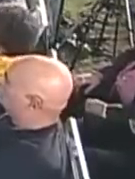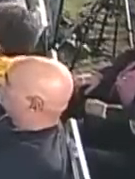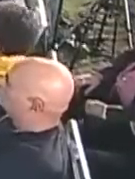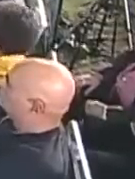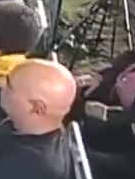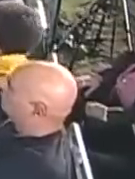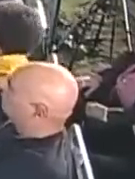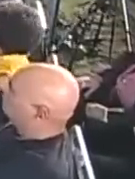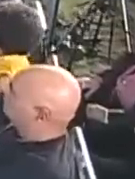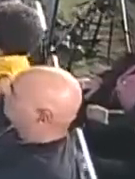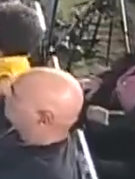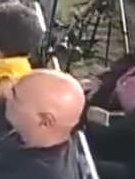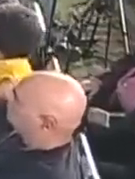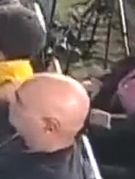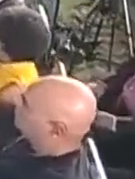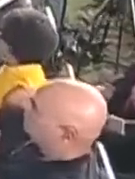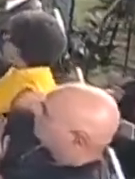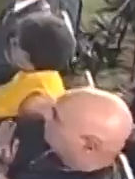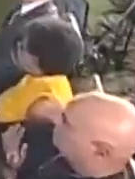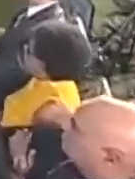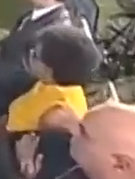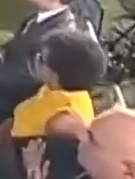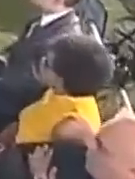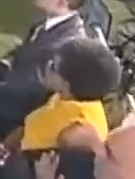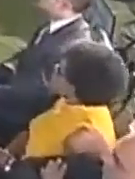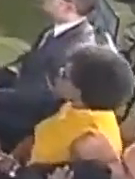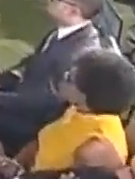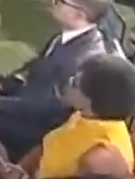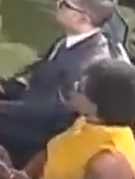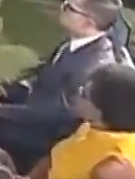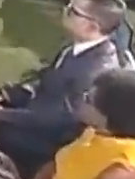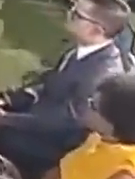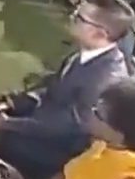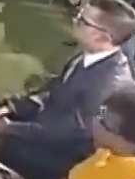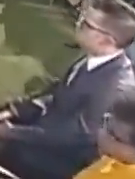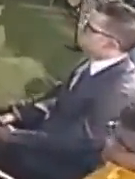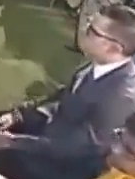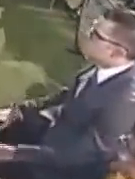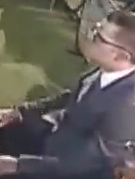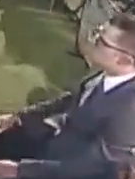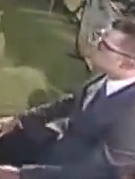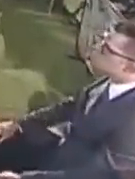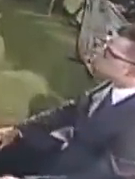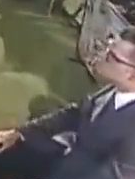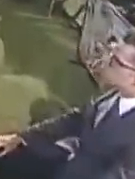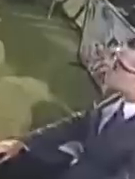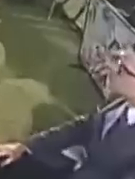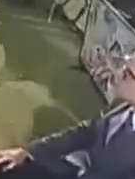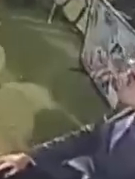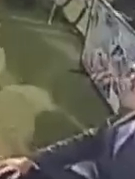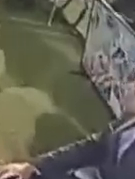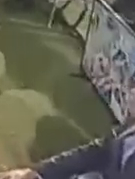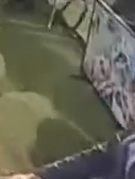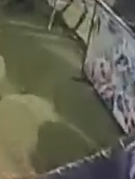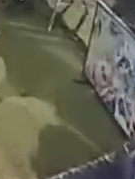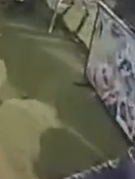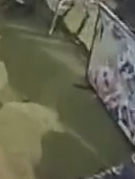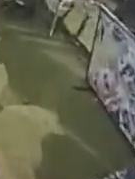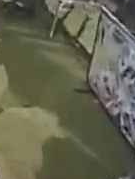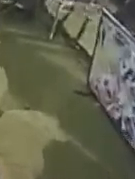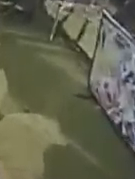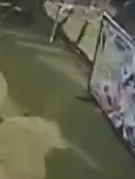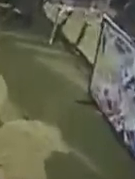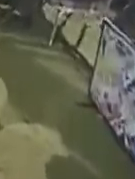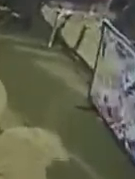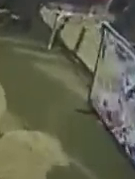Gracias por este contacto. Nos encontramos en vivo y directo desde el Teatro Teresa Carreño, donde el presidente de la República Bolivariana